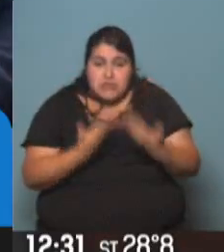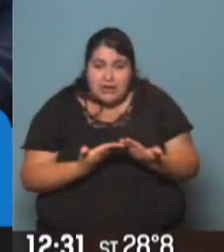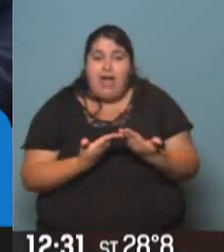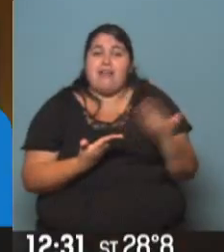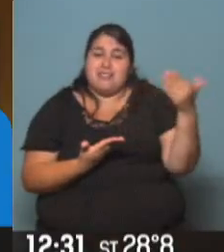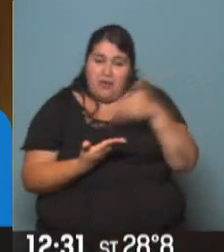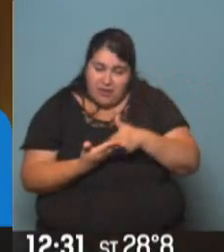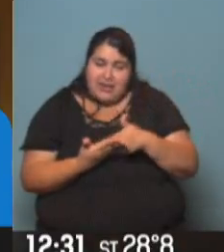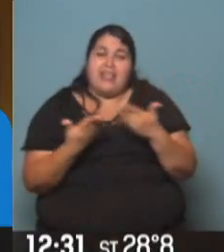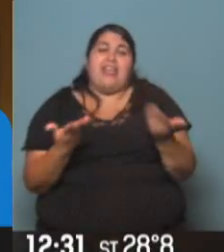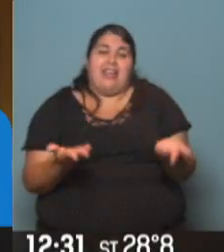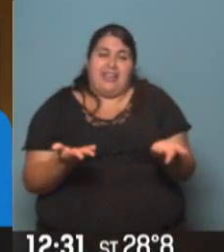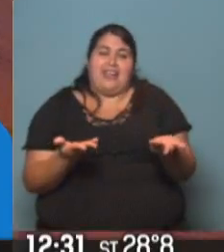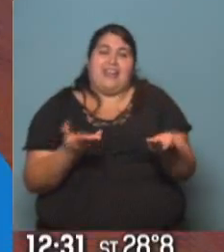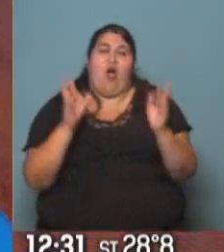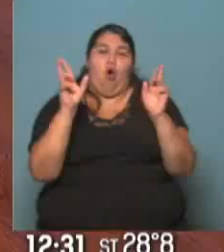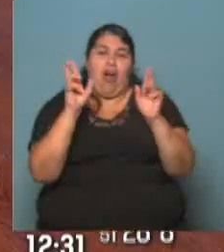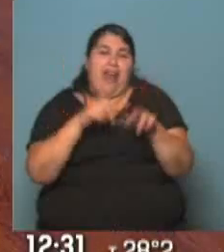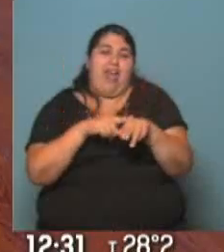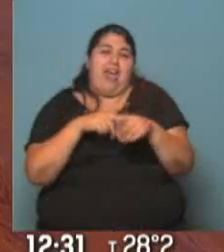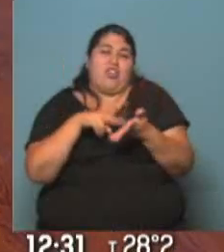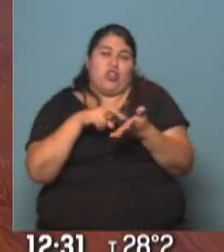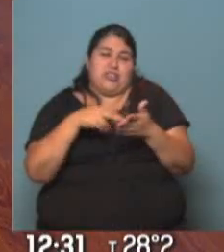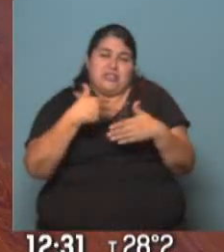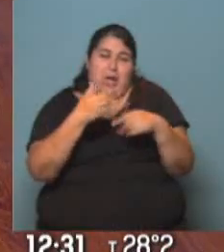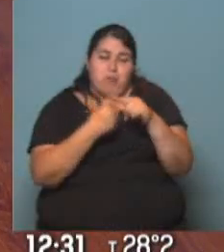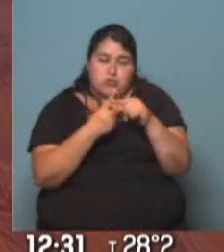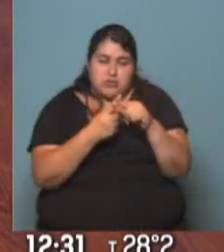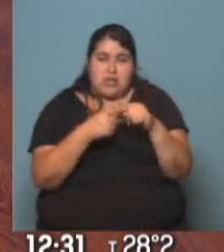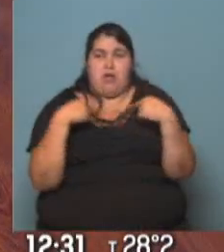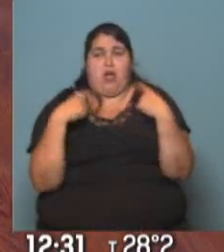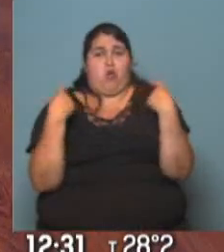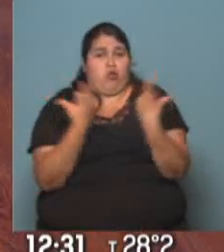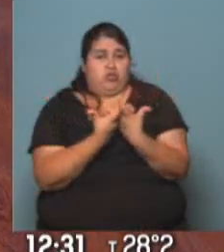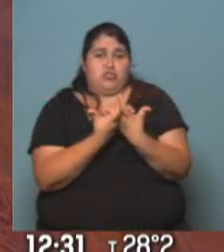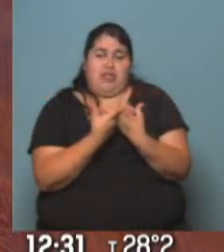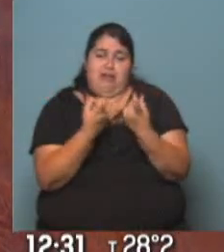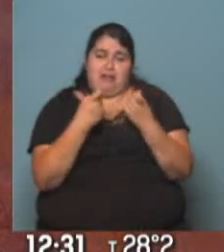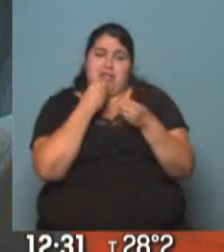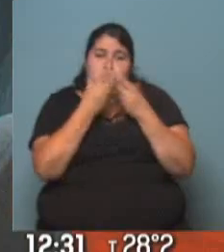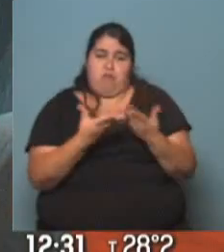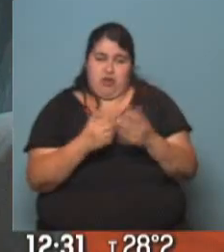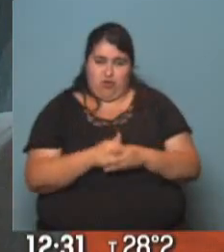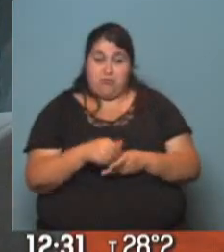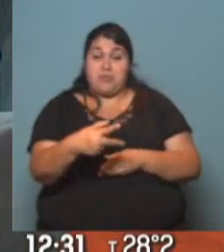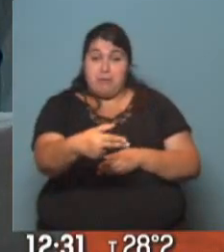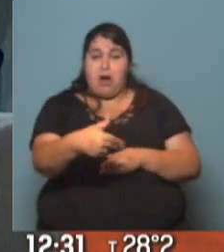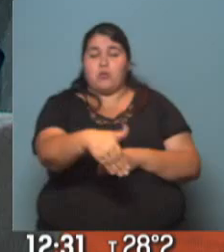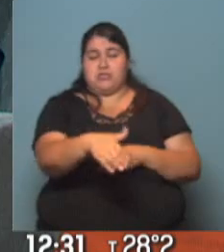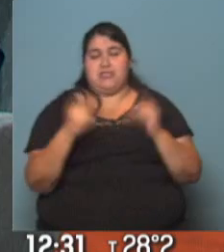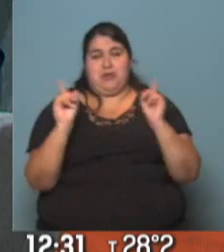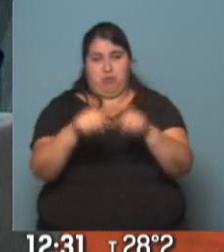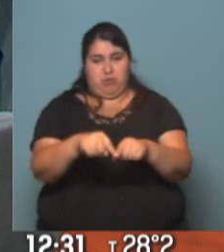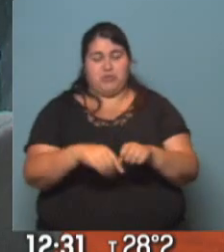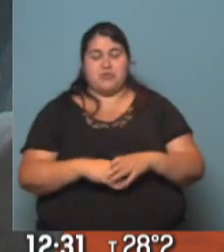estar aquí y ojalá tengamos mejores noticias rápidamente como sociedad nos lo merecemos claro que si bien es pausa muy breve